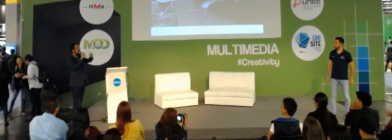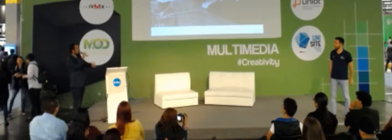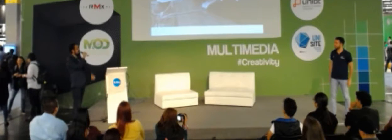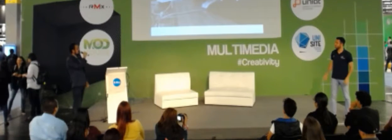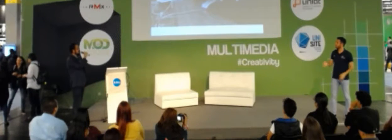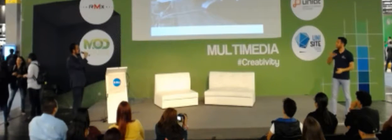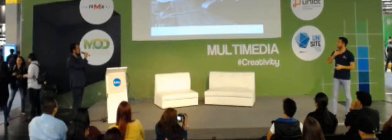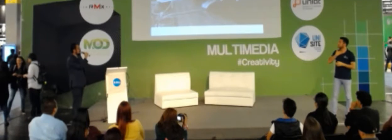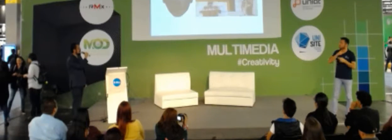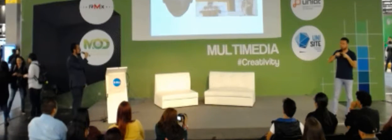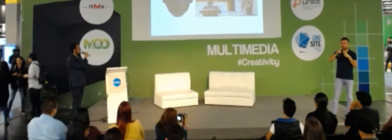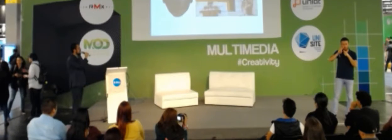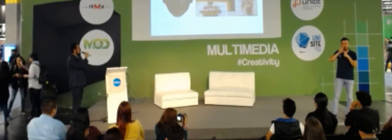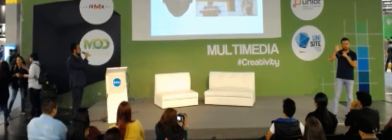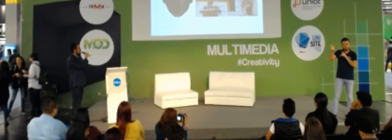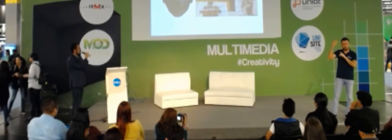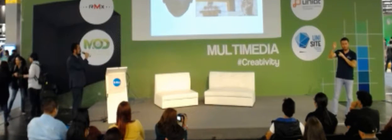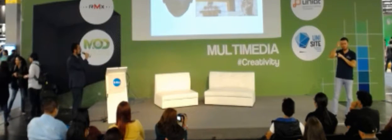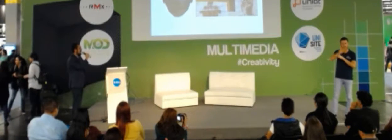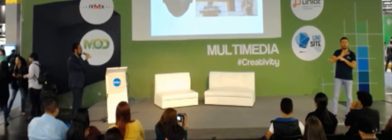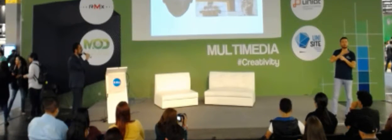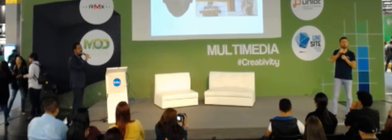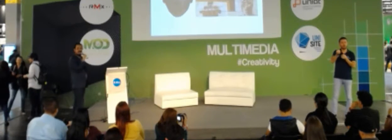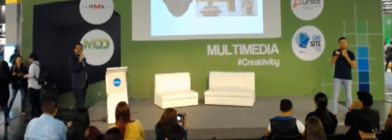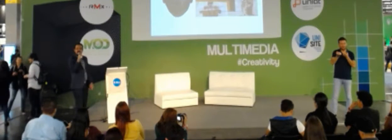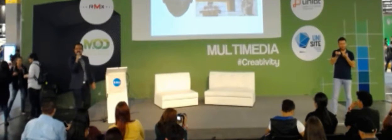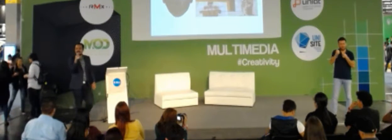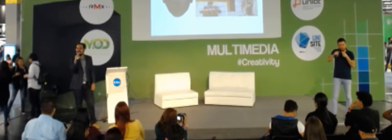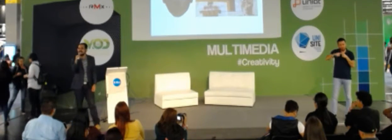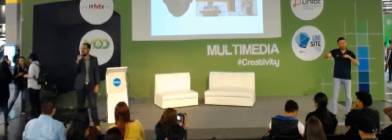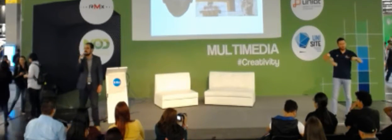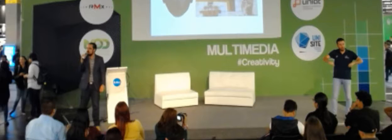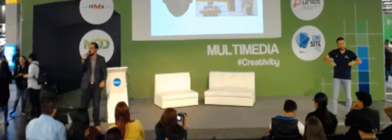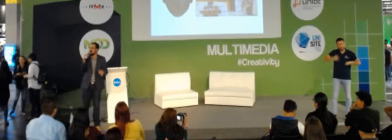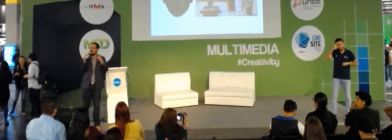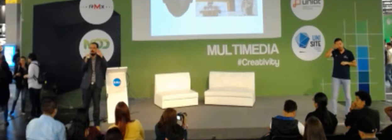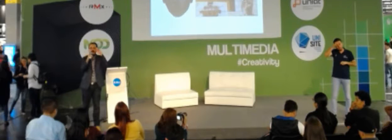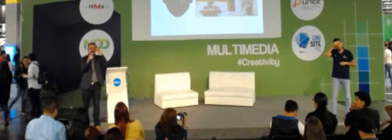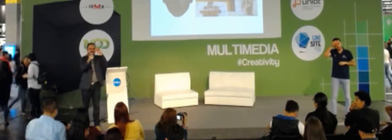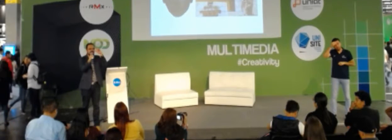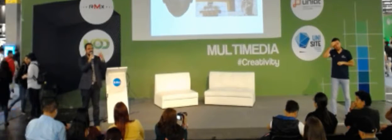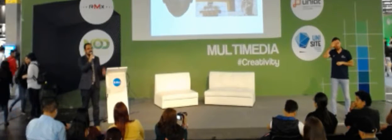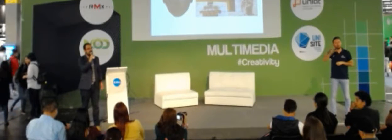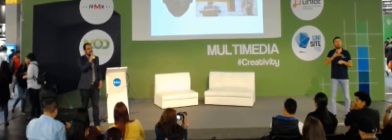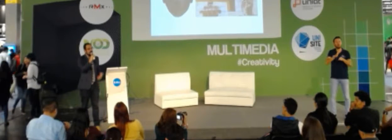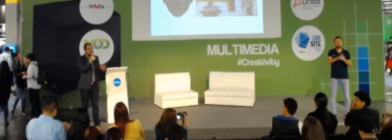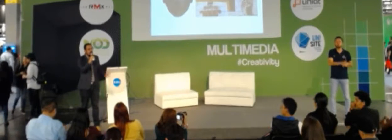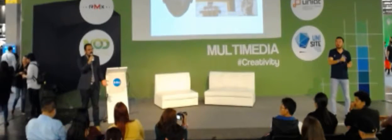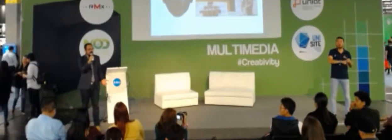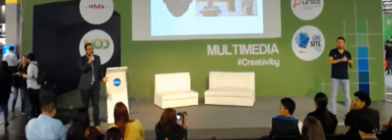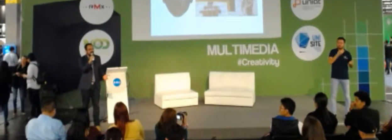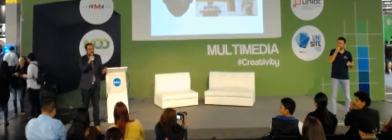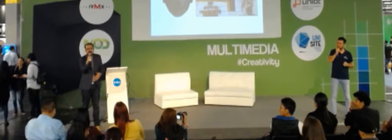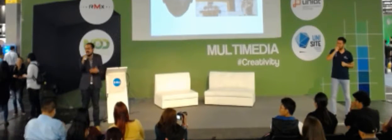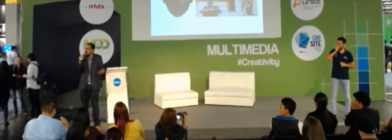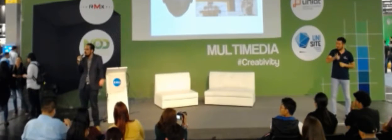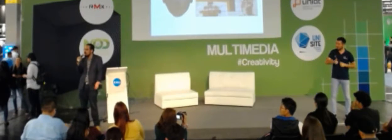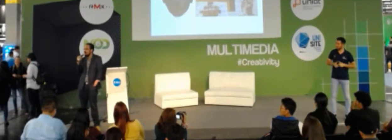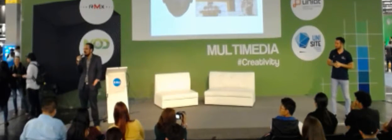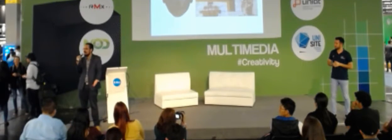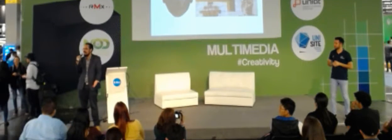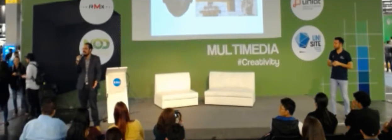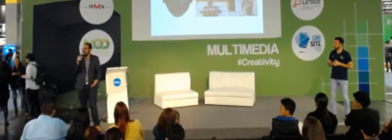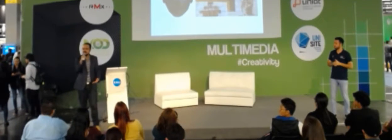que durante muchos años estuvieron solapados. La lengua de señas, cosa curiosa, existe desde que los seres humanos estamos aquí en el